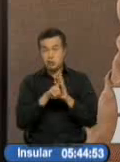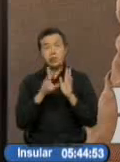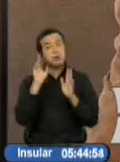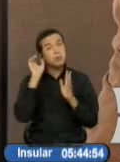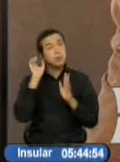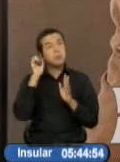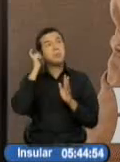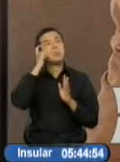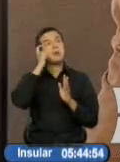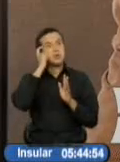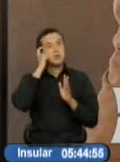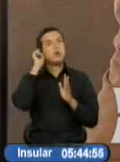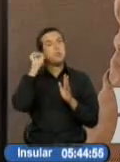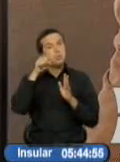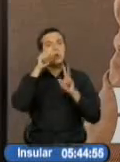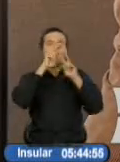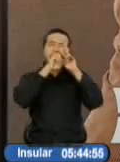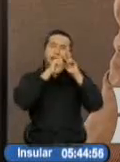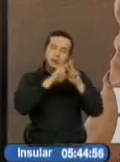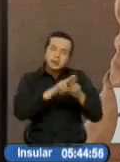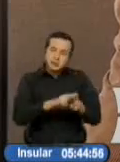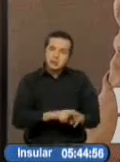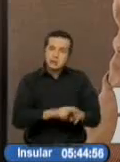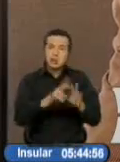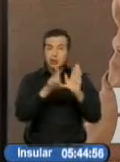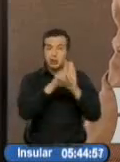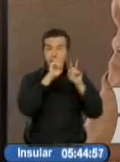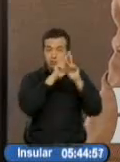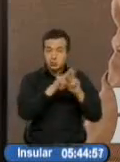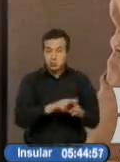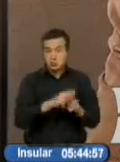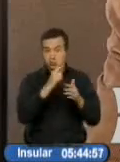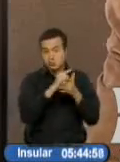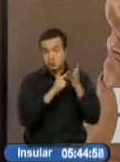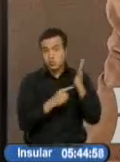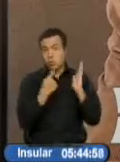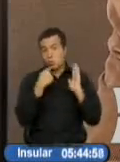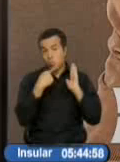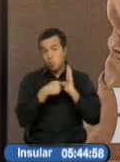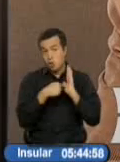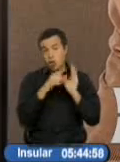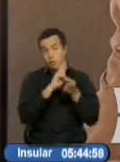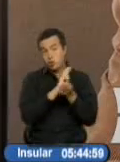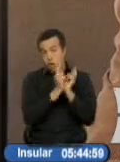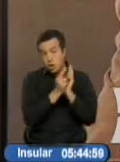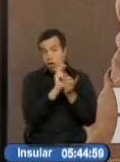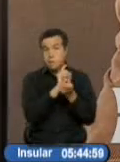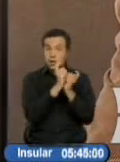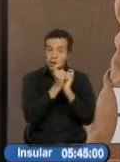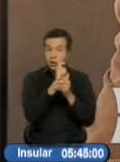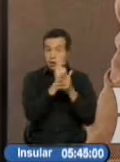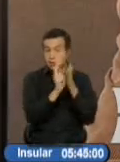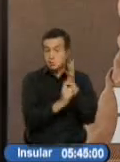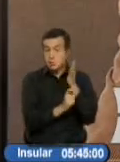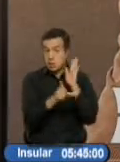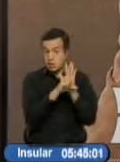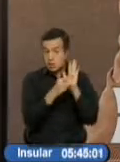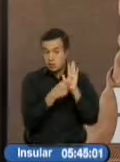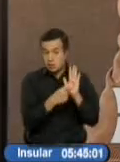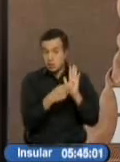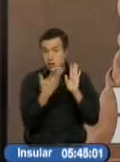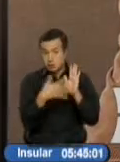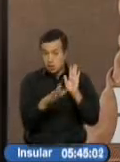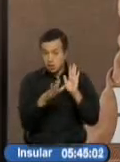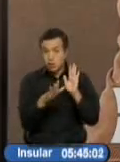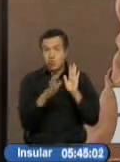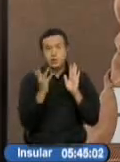pueden revisar, de ser el caso modificar, para que en ellas ya se